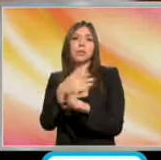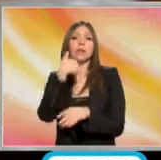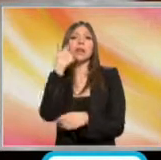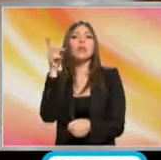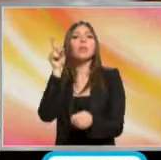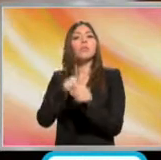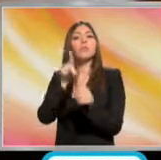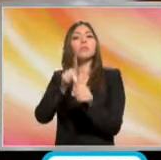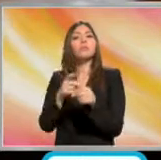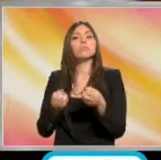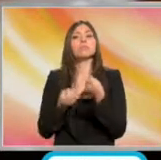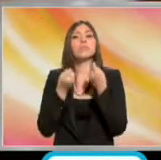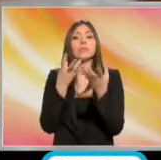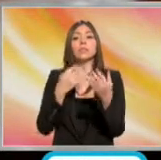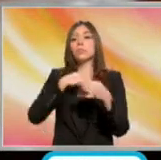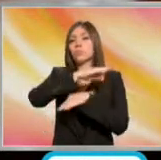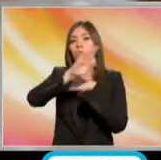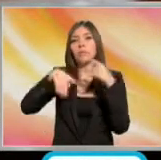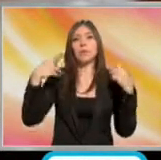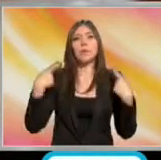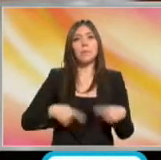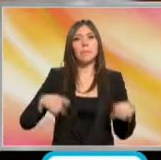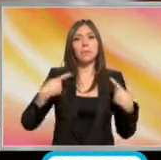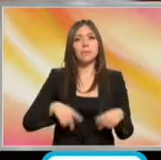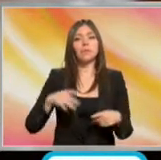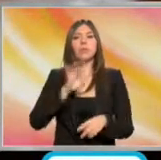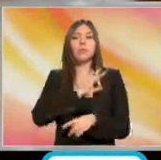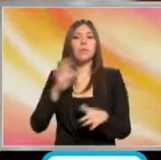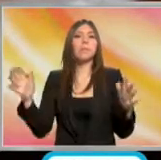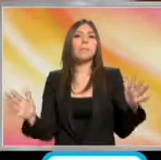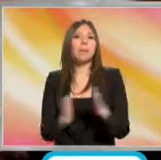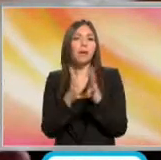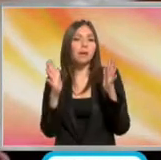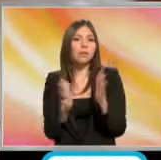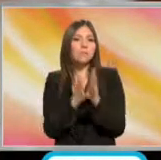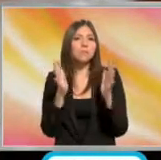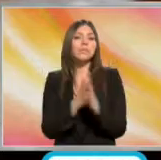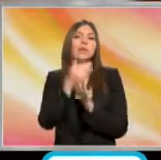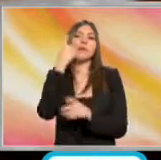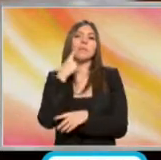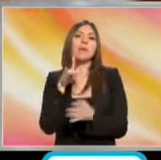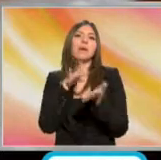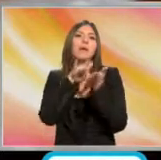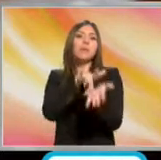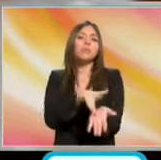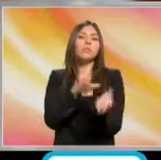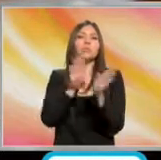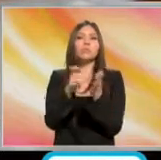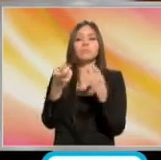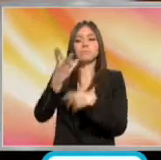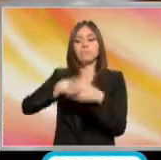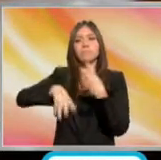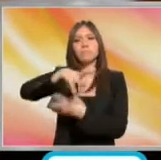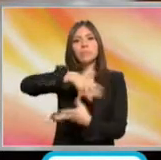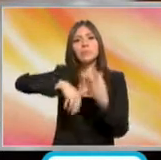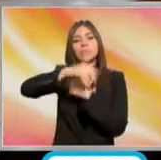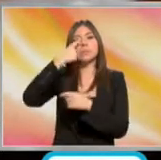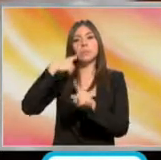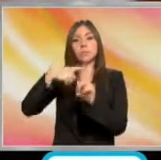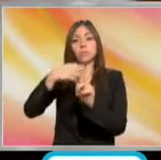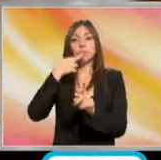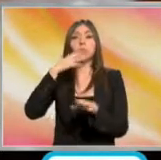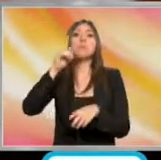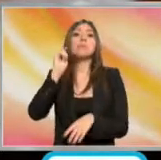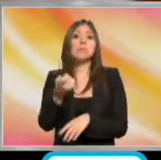invita a que toda la población en general participe en la manutención de lo que es la Cruz Roja, ¿no? Al fin y al cabo es